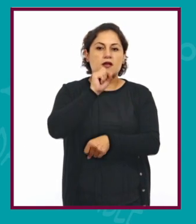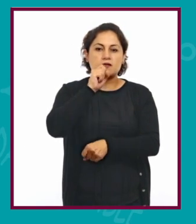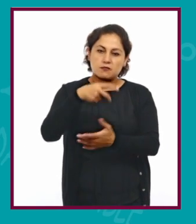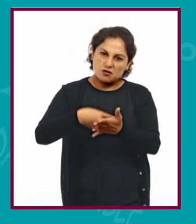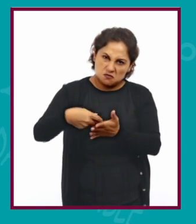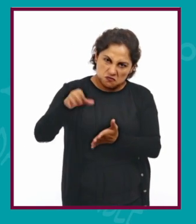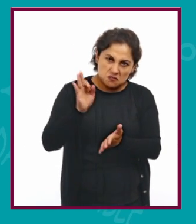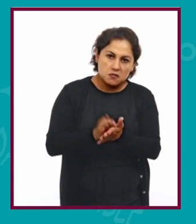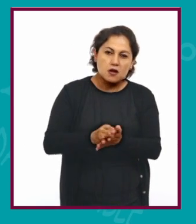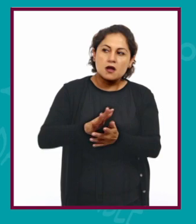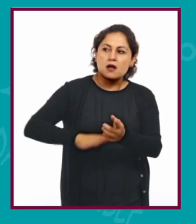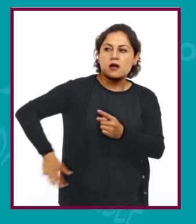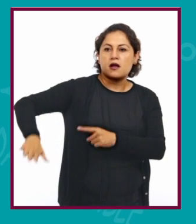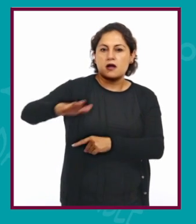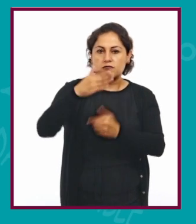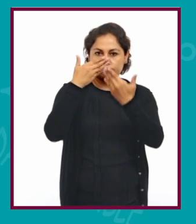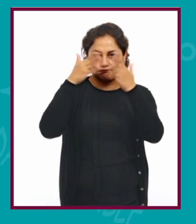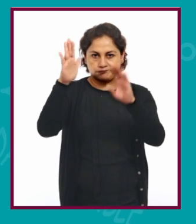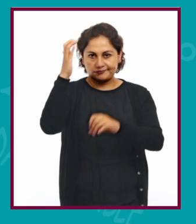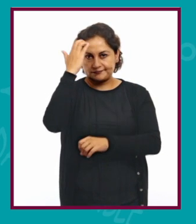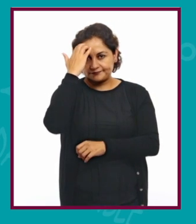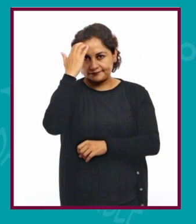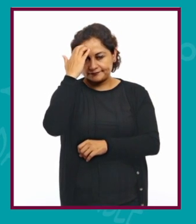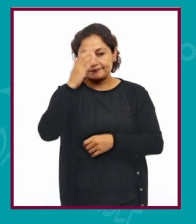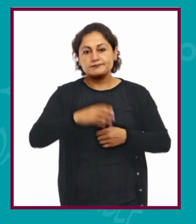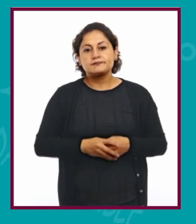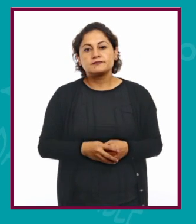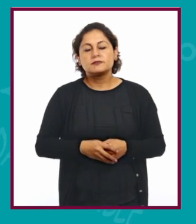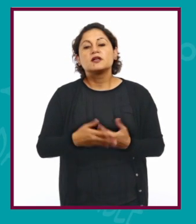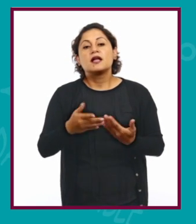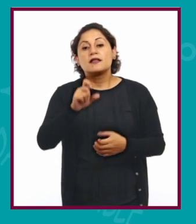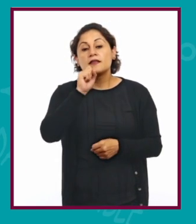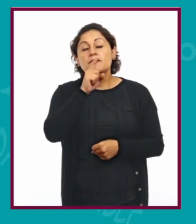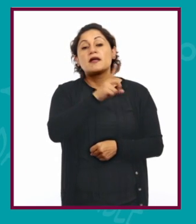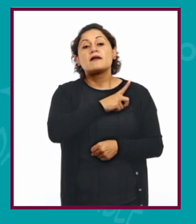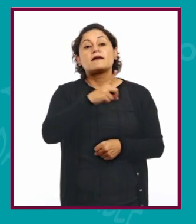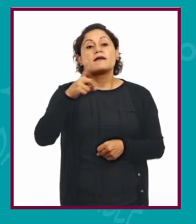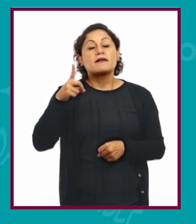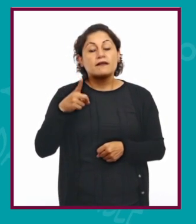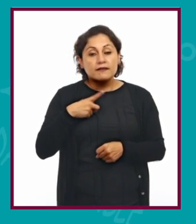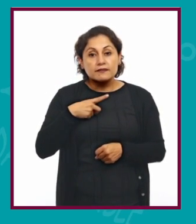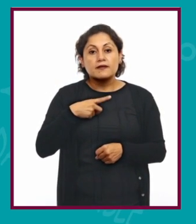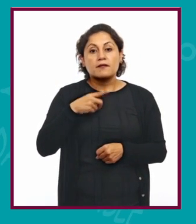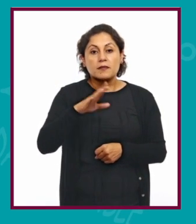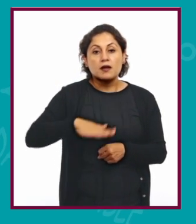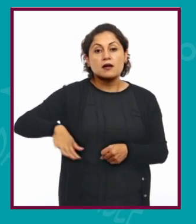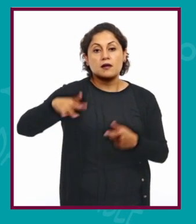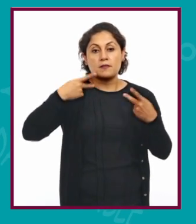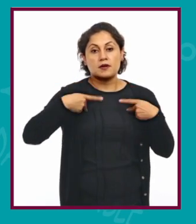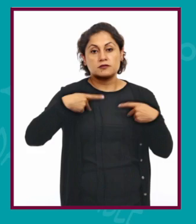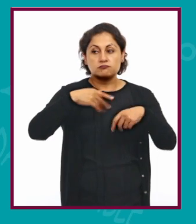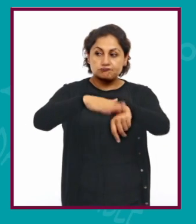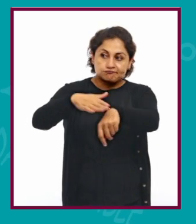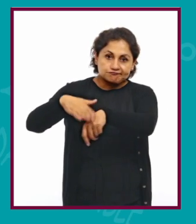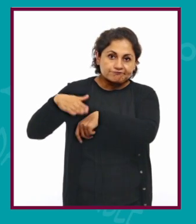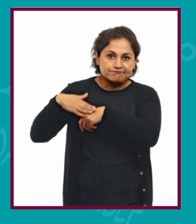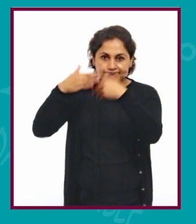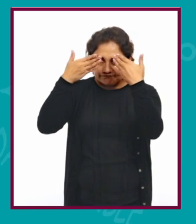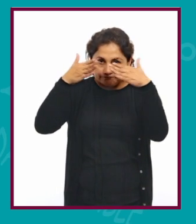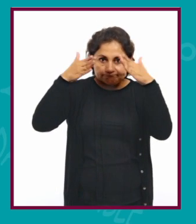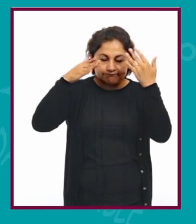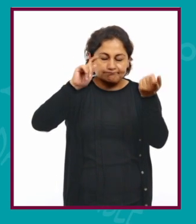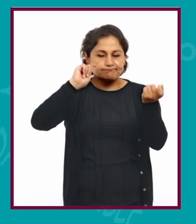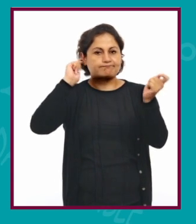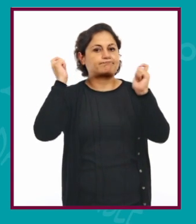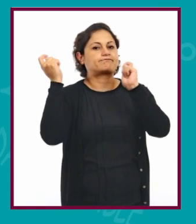haríamos conciencia sobre las demás personas. Hay que hacer reflexionar a las personas Siento que para esto hay que tener